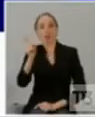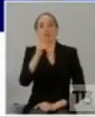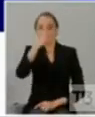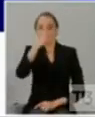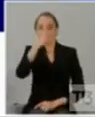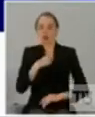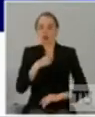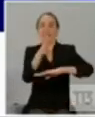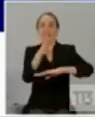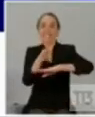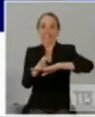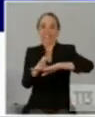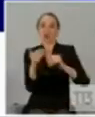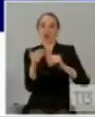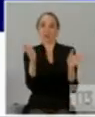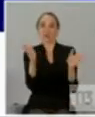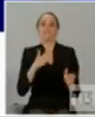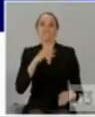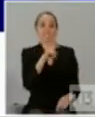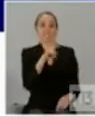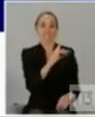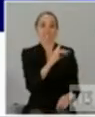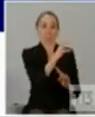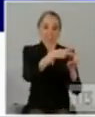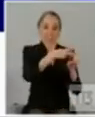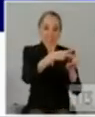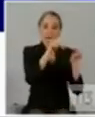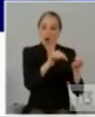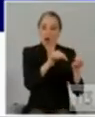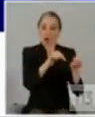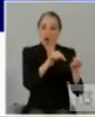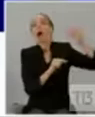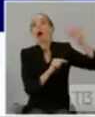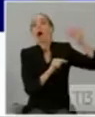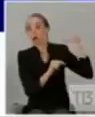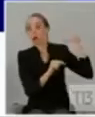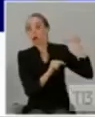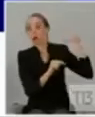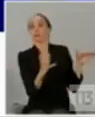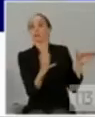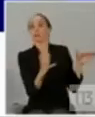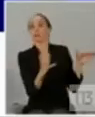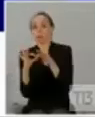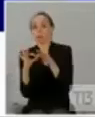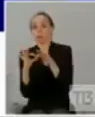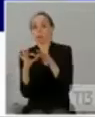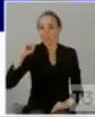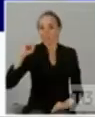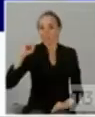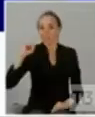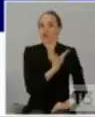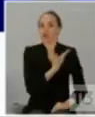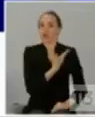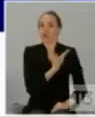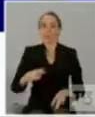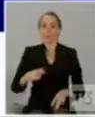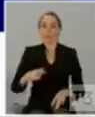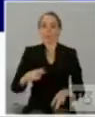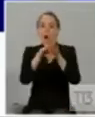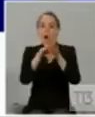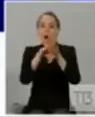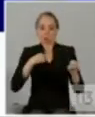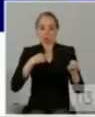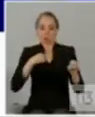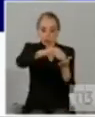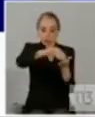centro liberal, es que si mi partido, la Democracia Cristiana, hoy día, en su tiempo, termina aliada con el Partido Comunista, en un gobierno en que yo no estaba de acuerdo, seguir